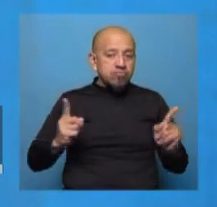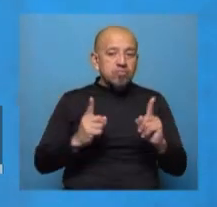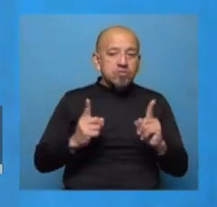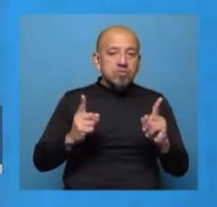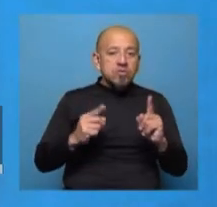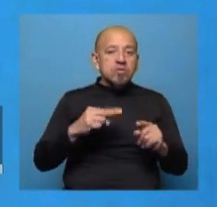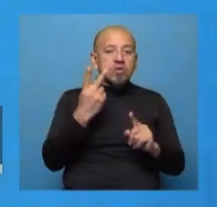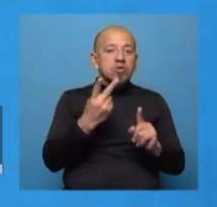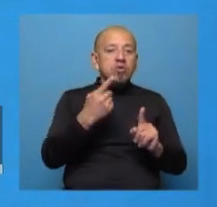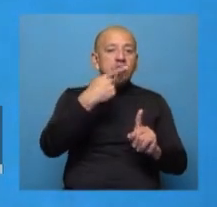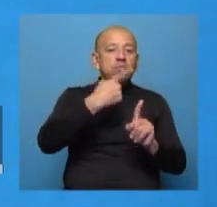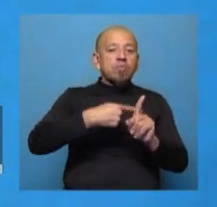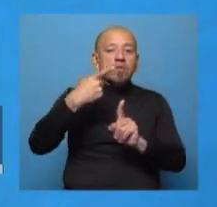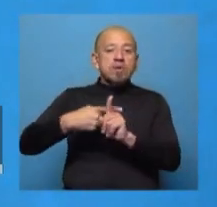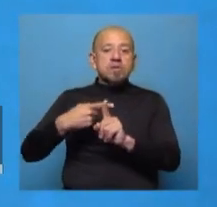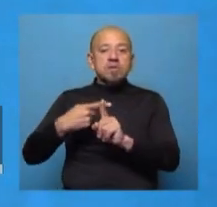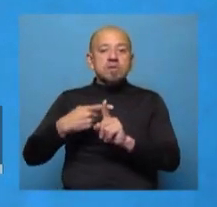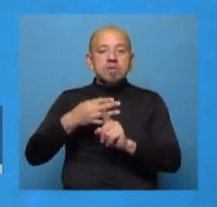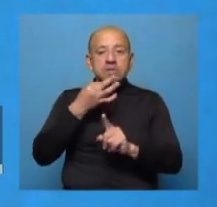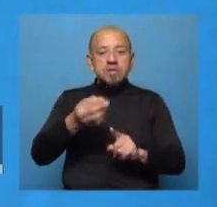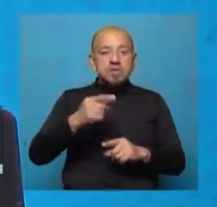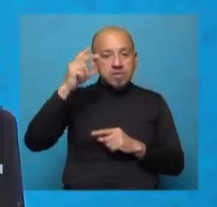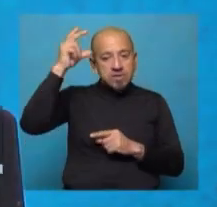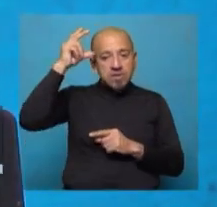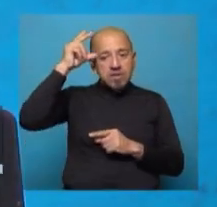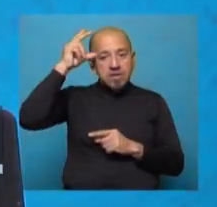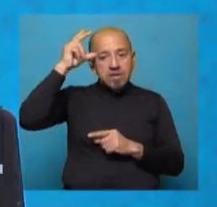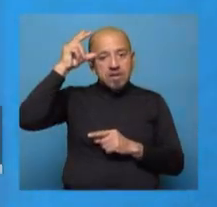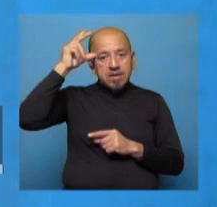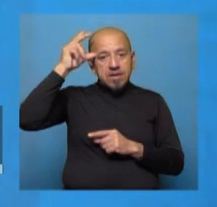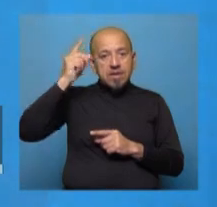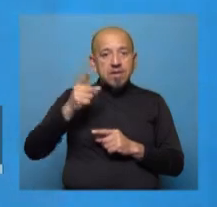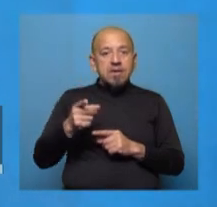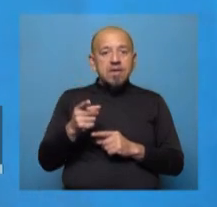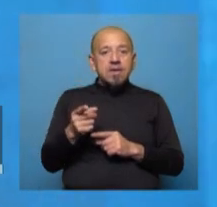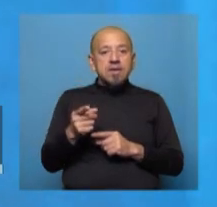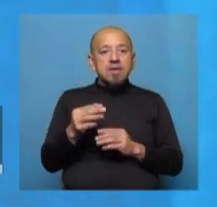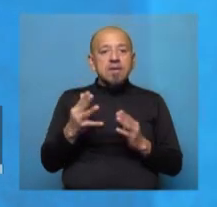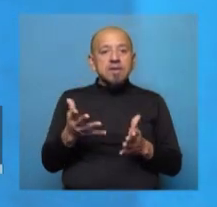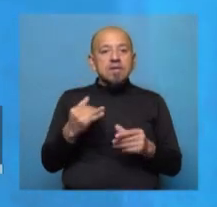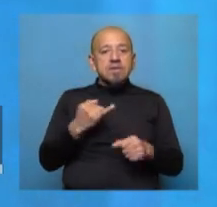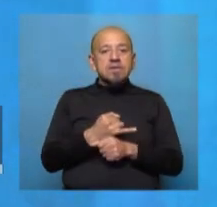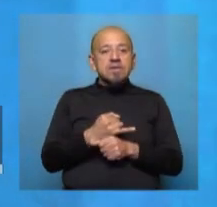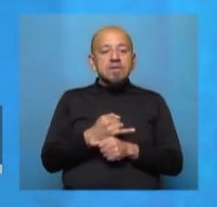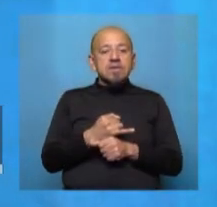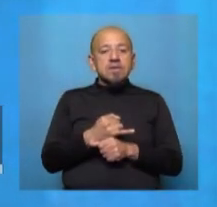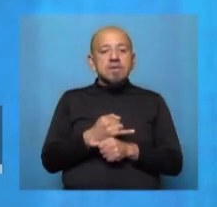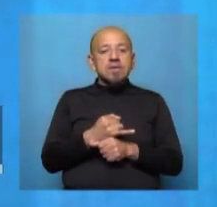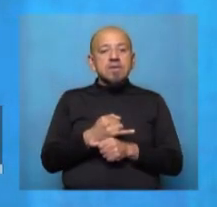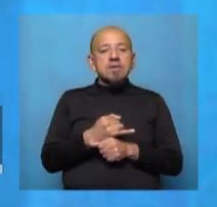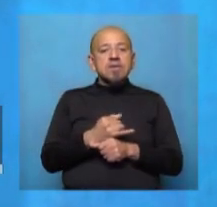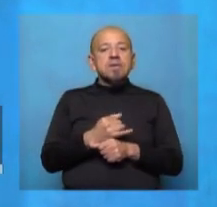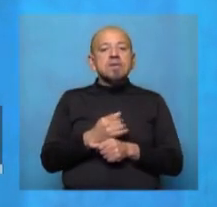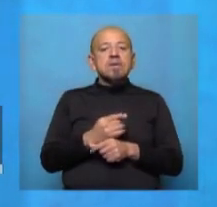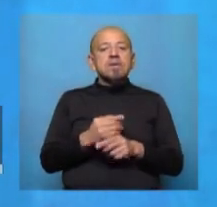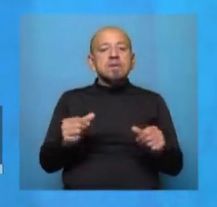dos meses dijo tabarz dos meses que era un error evidente el estadio